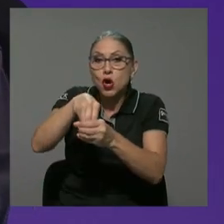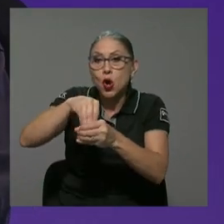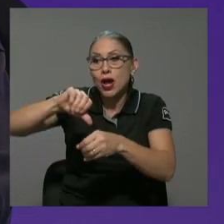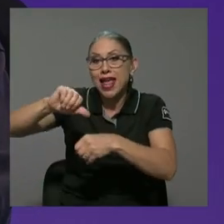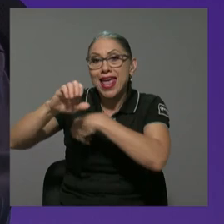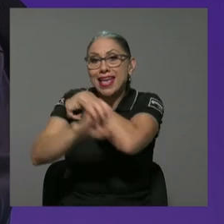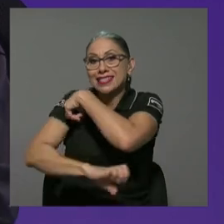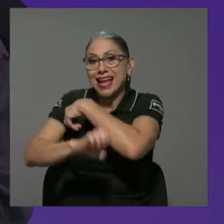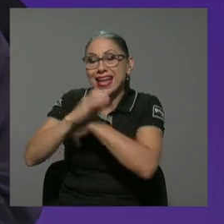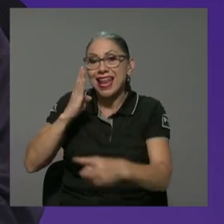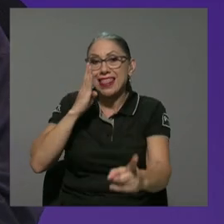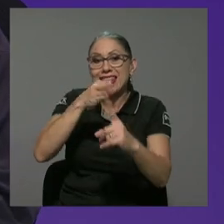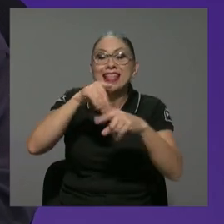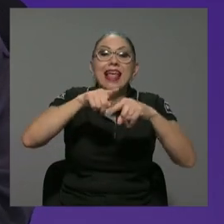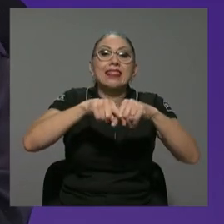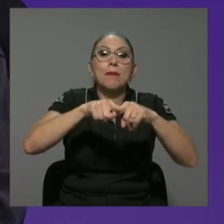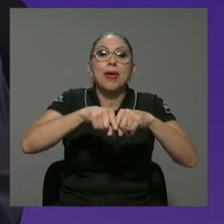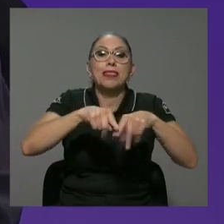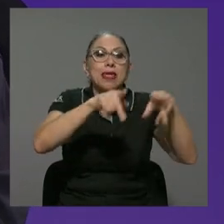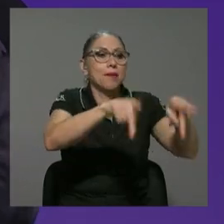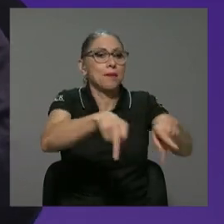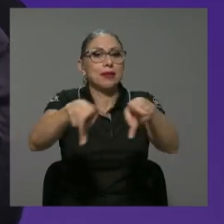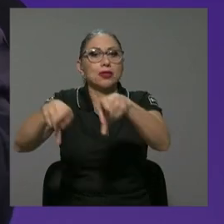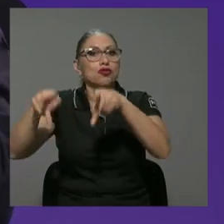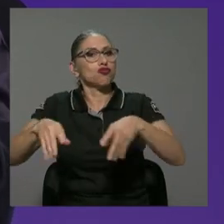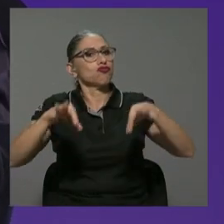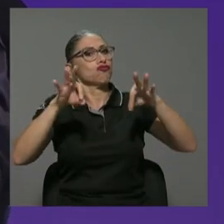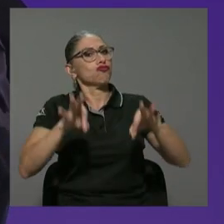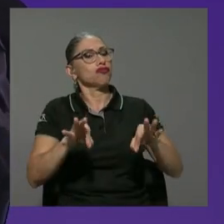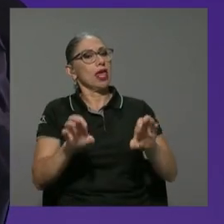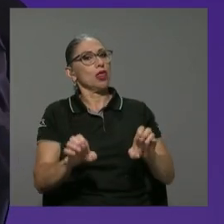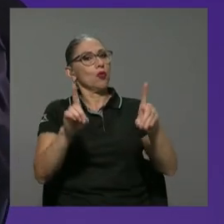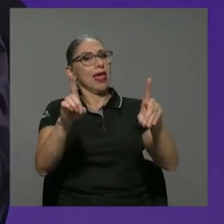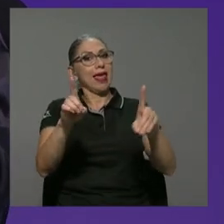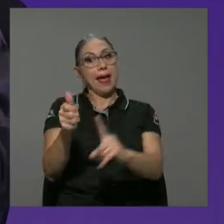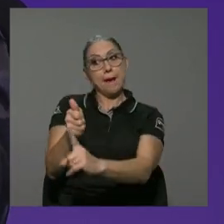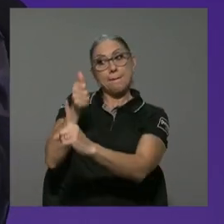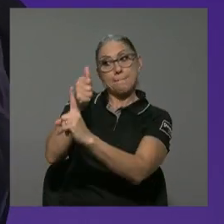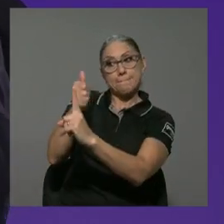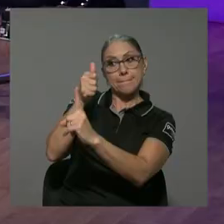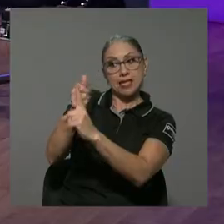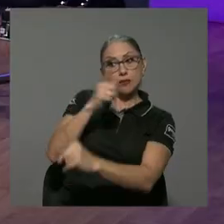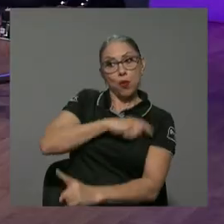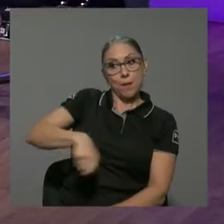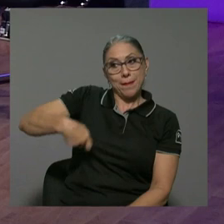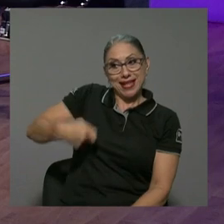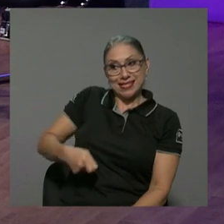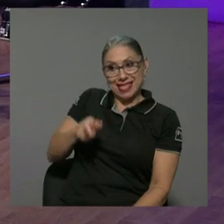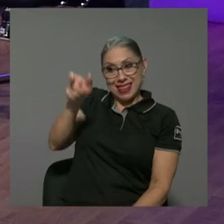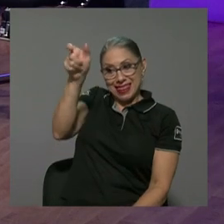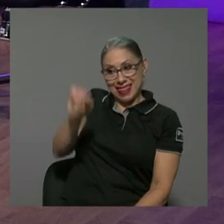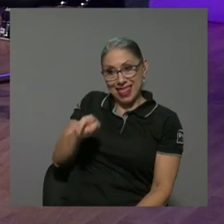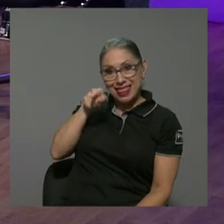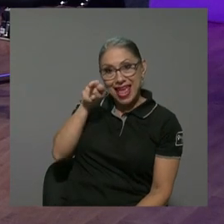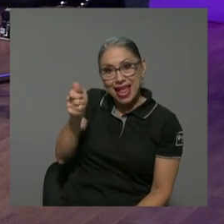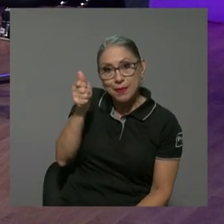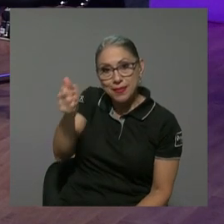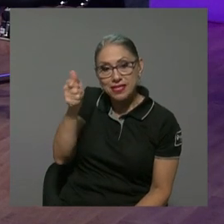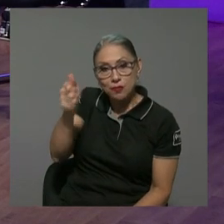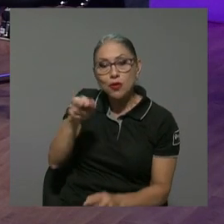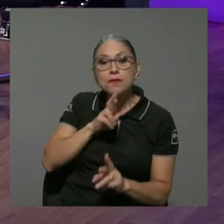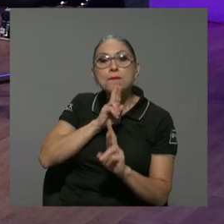una población educada. El presidente, él mismo, su persona, es producto de